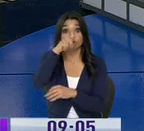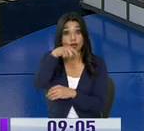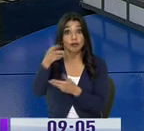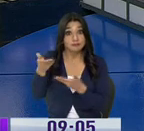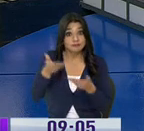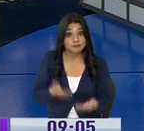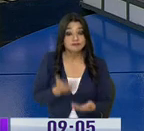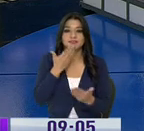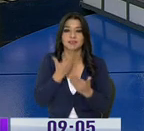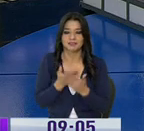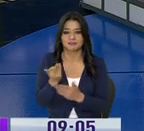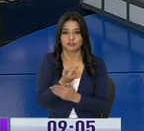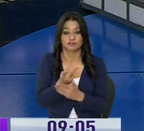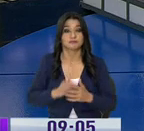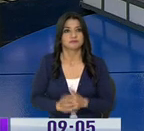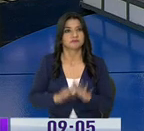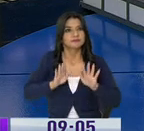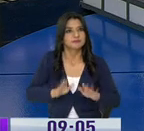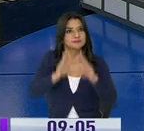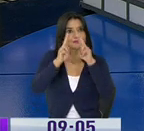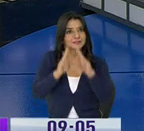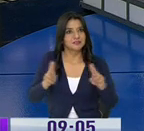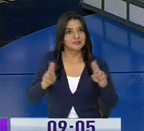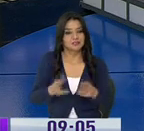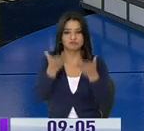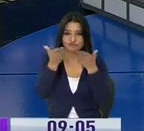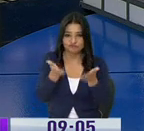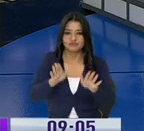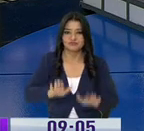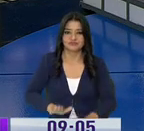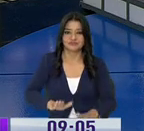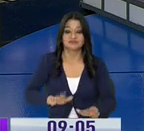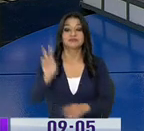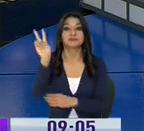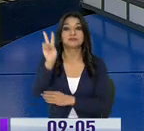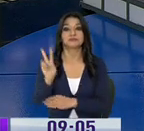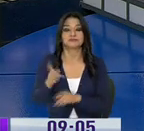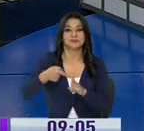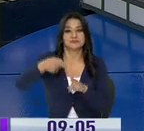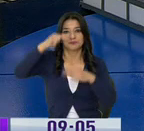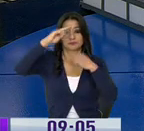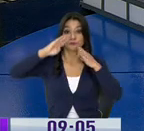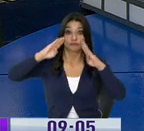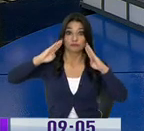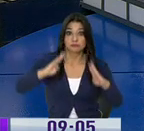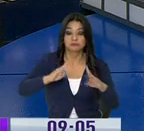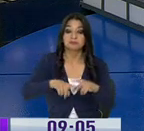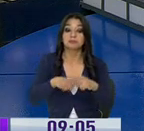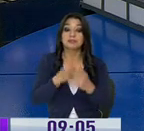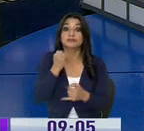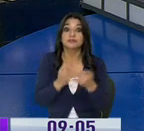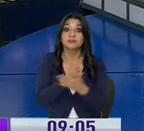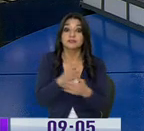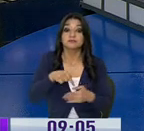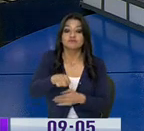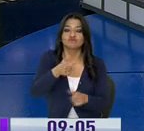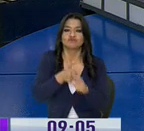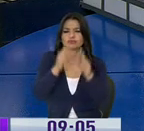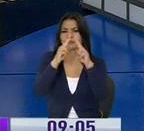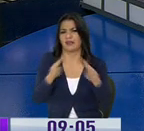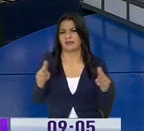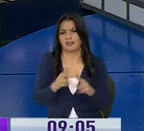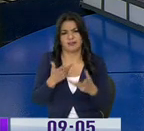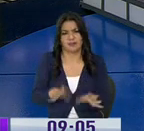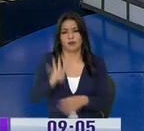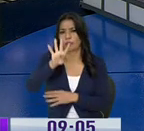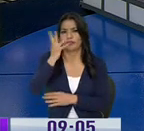junto a Paquito Godoy. Es el espíritu de Navidad que tenemos con ustedes acá en este día viernes, inicio del fin de semana de Navidad, ¿no? Sí, ya tan